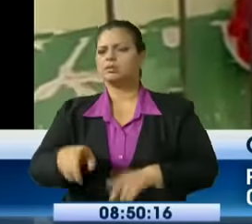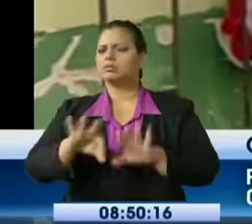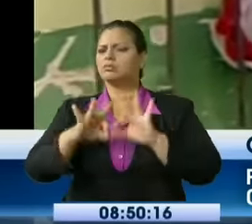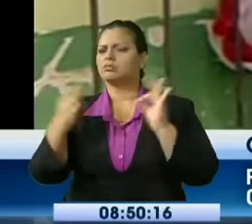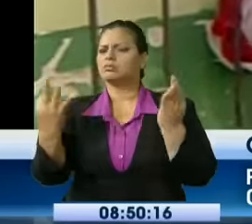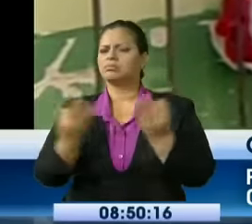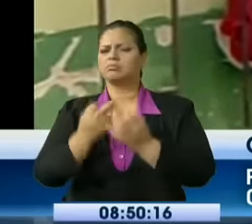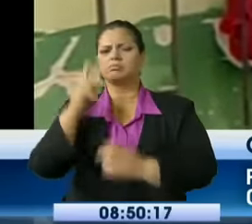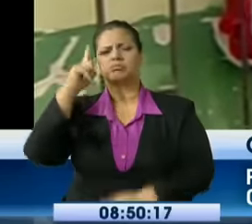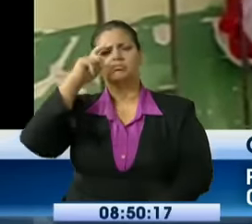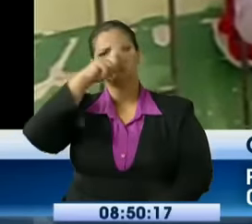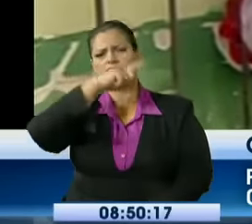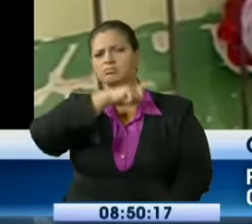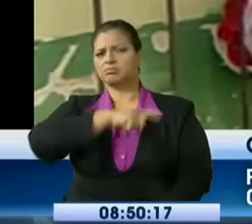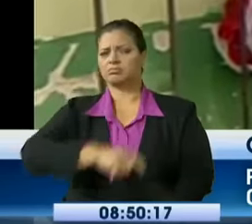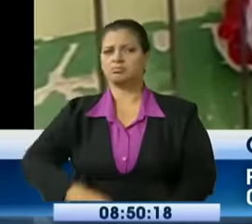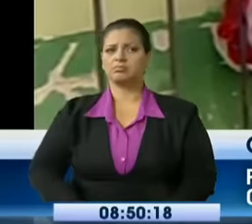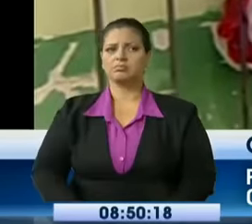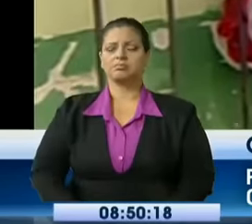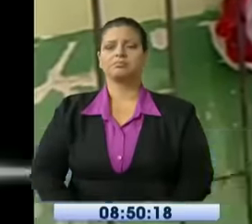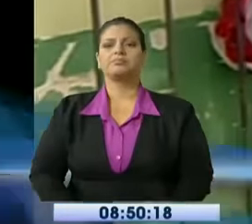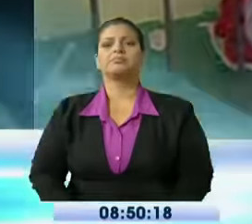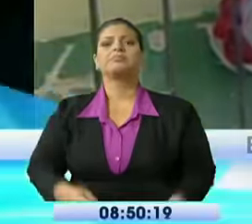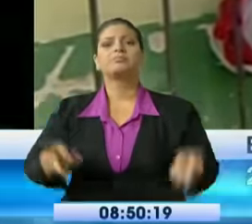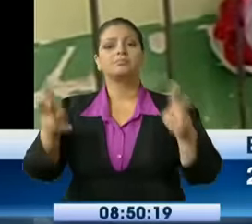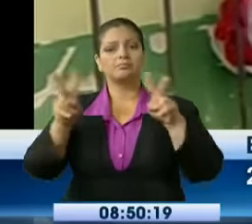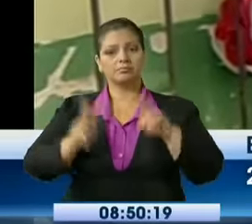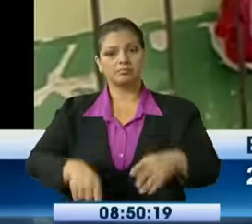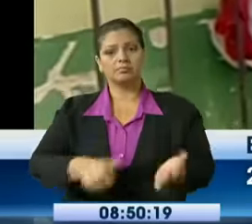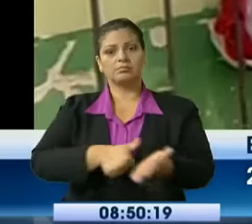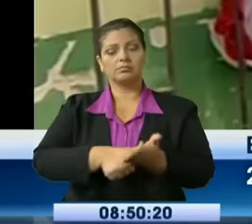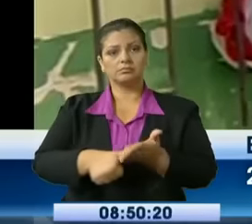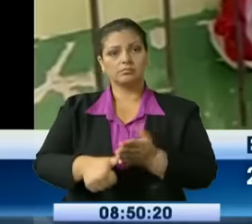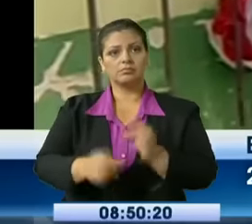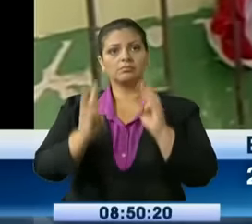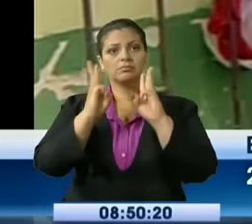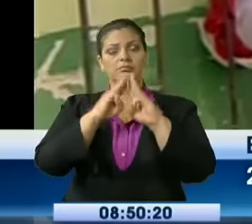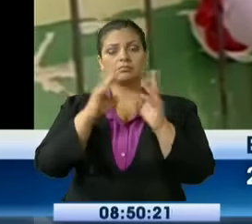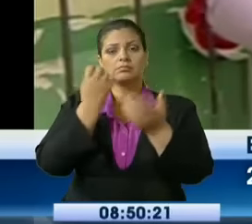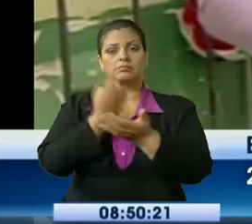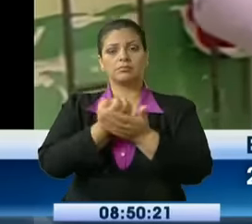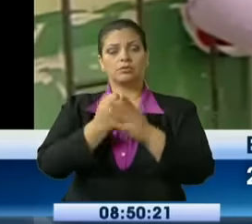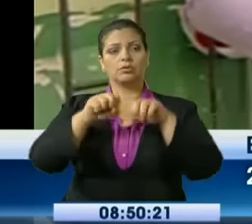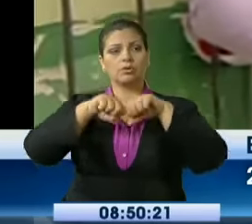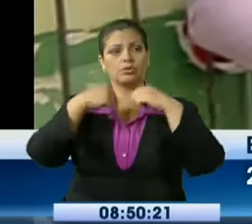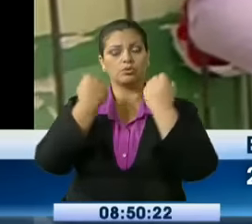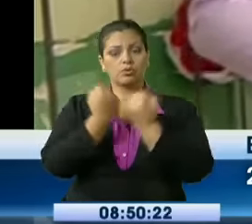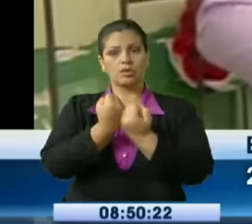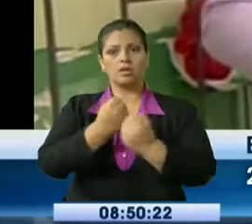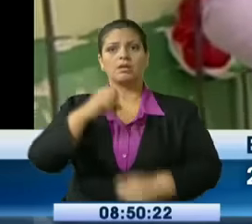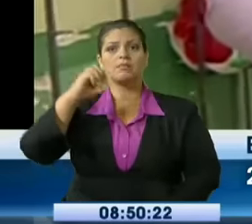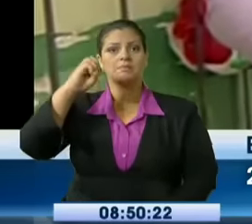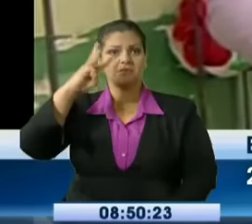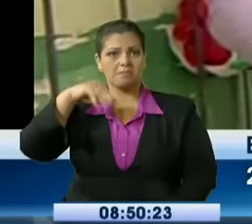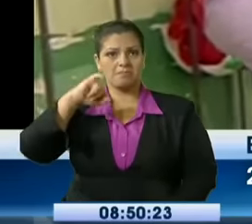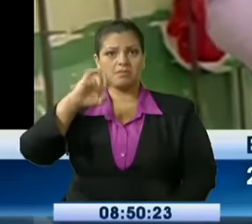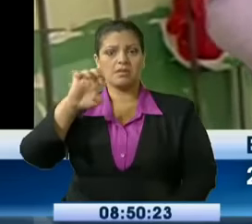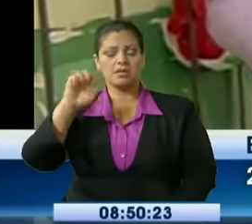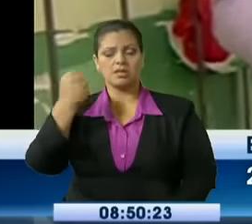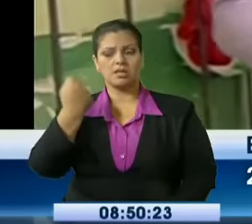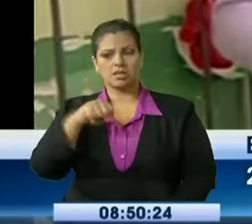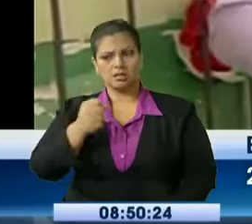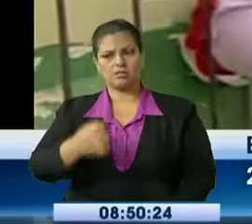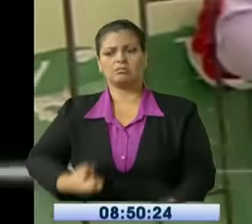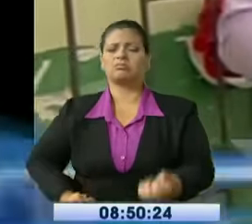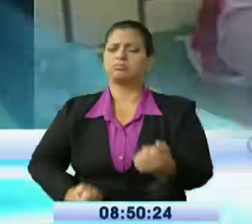hecho sangriento. Además, también el MIES, Hugo Roselena, les está dando otro tipo de acompañamiento social a esta familia. Todavía